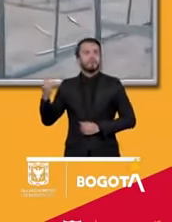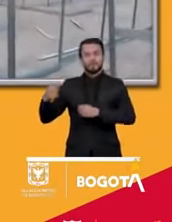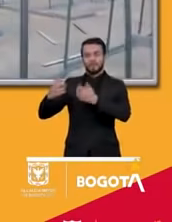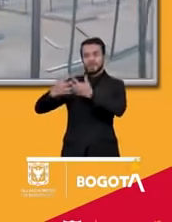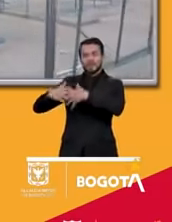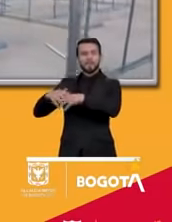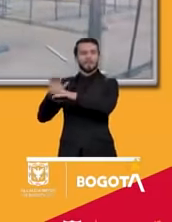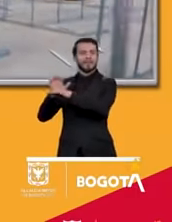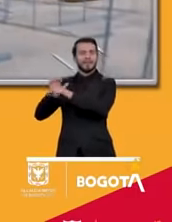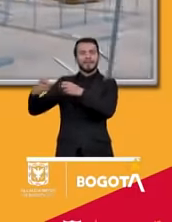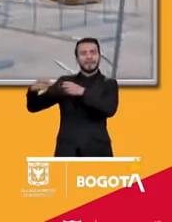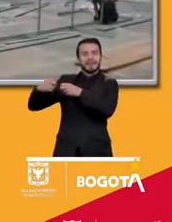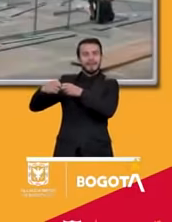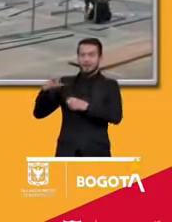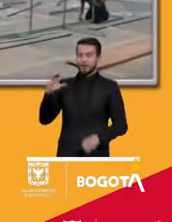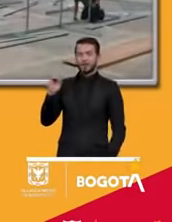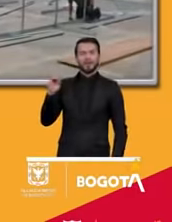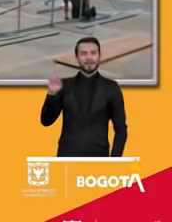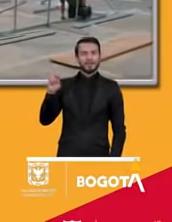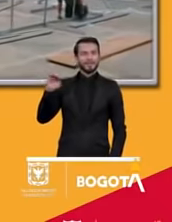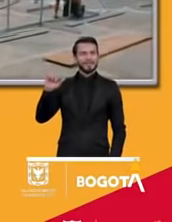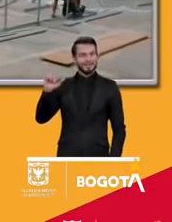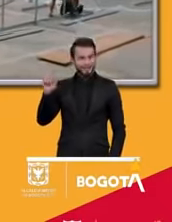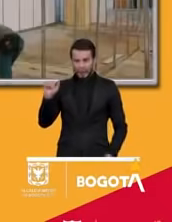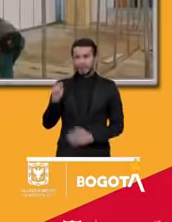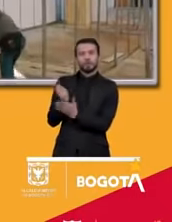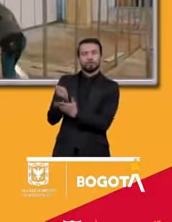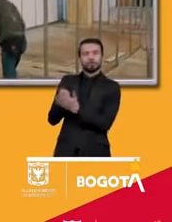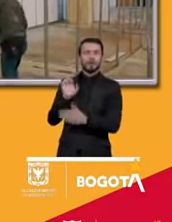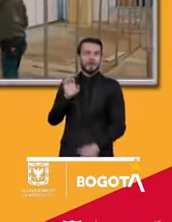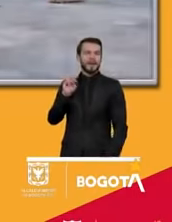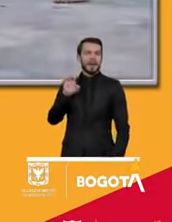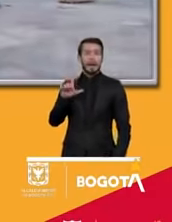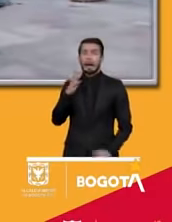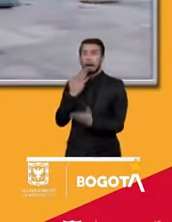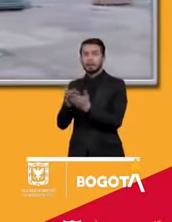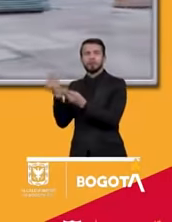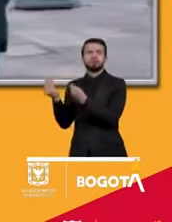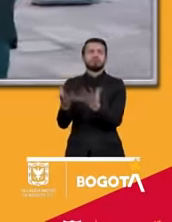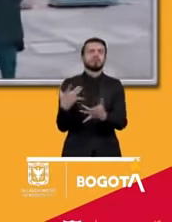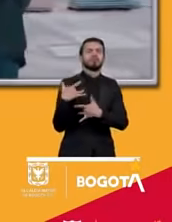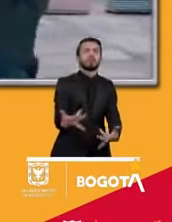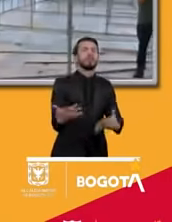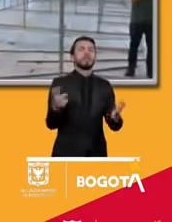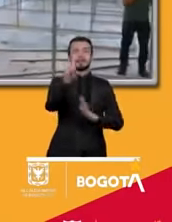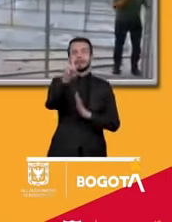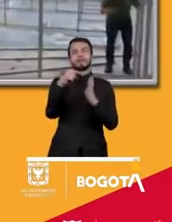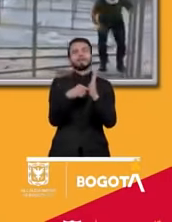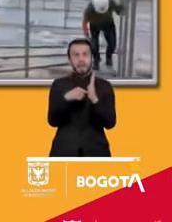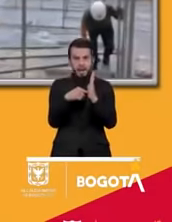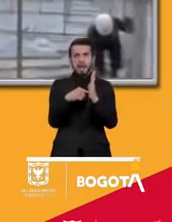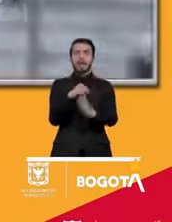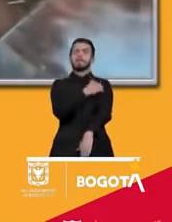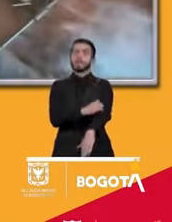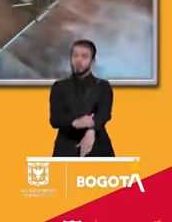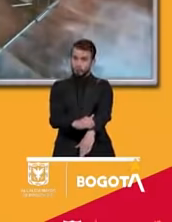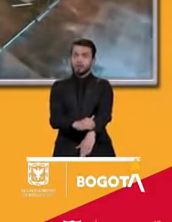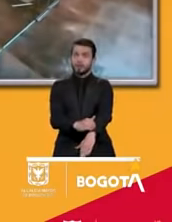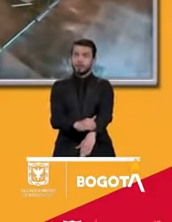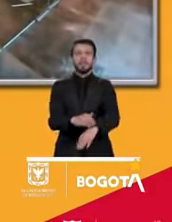de energía, la subcentral fortalecida, sino además toda una red de respaldo. Un hospital no se puede quedar sin luz ni un